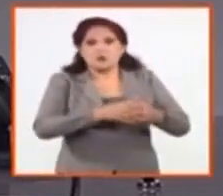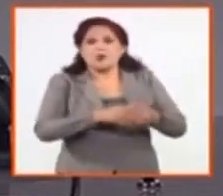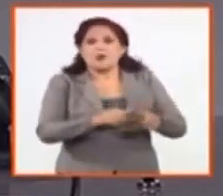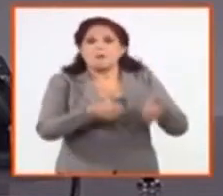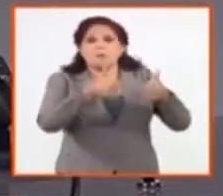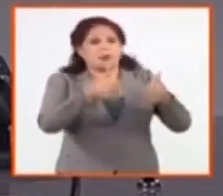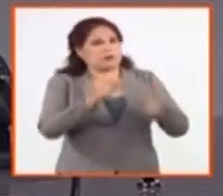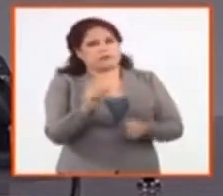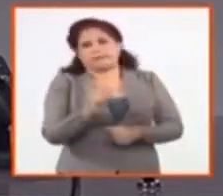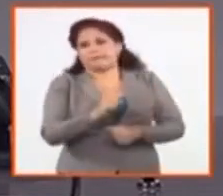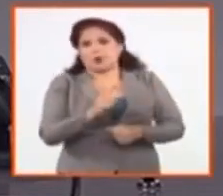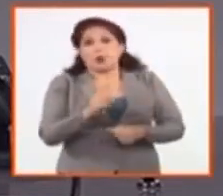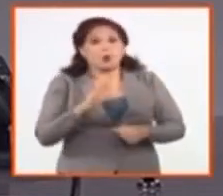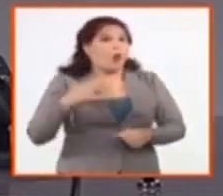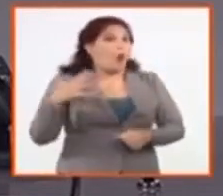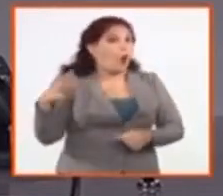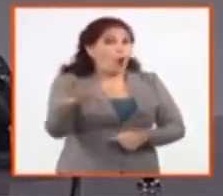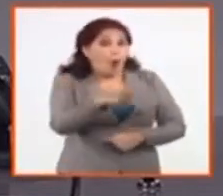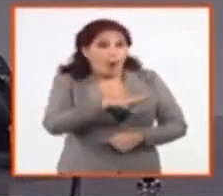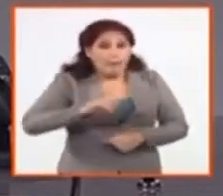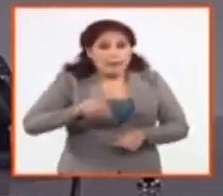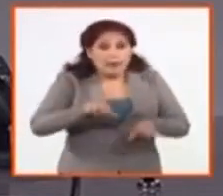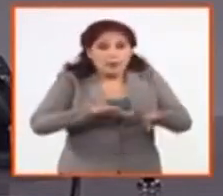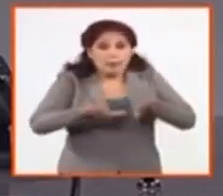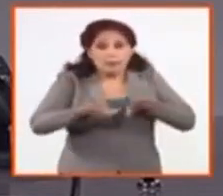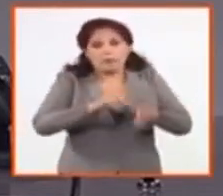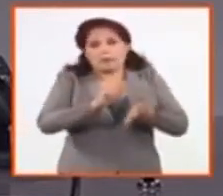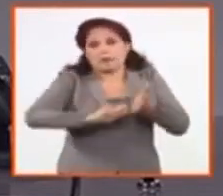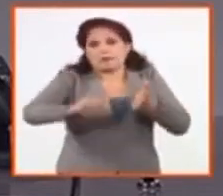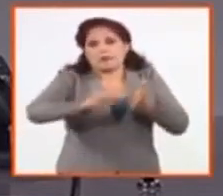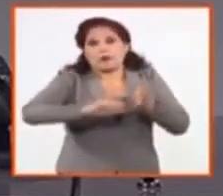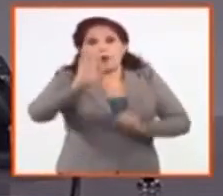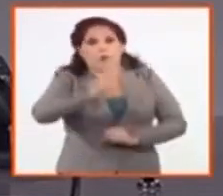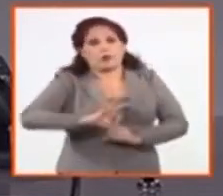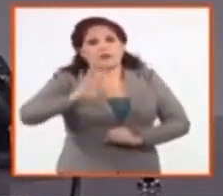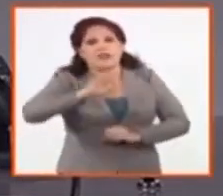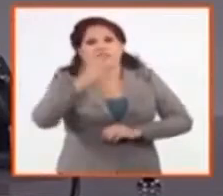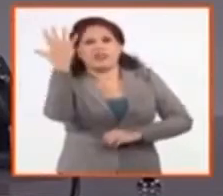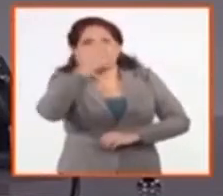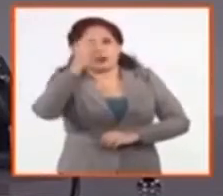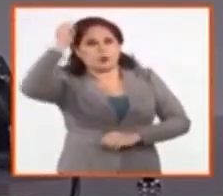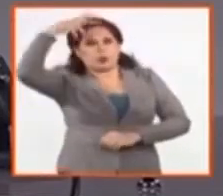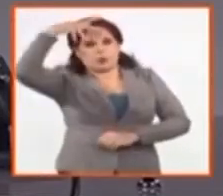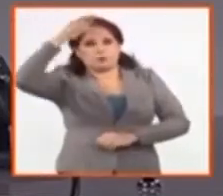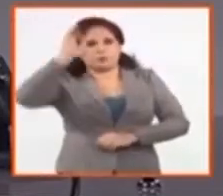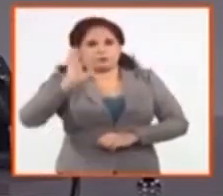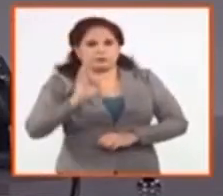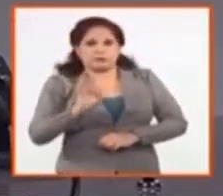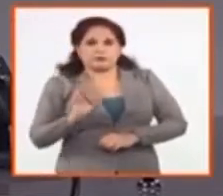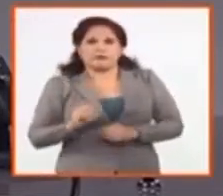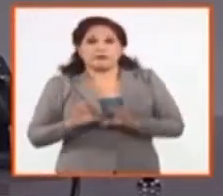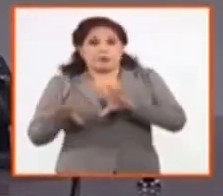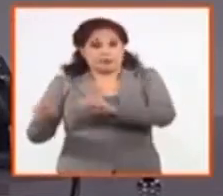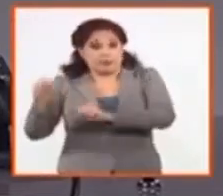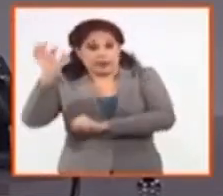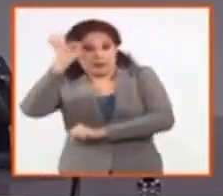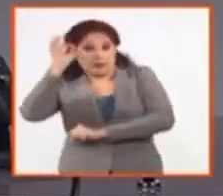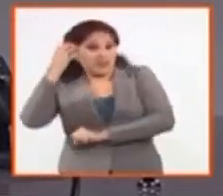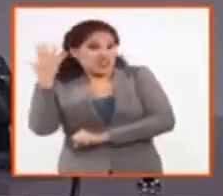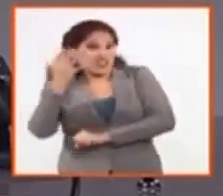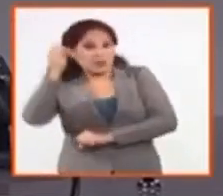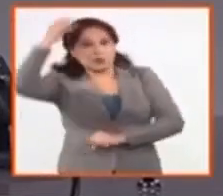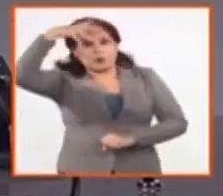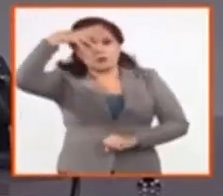hicieron fueron preparadas, planificadas y organizadas por Trump. Sí. Inclusive, la